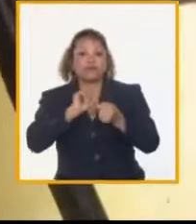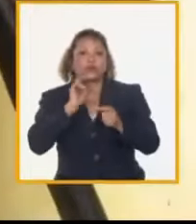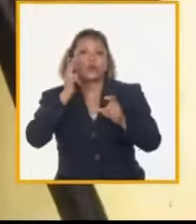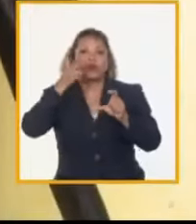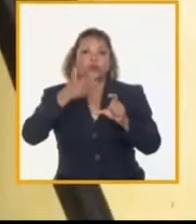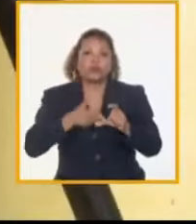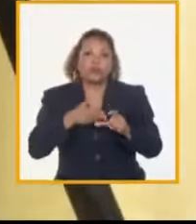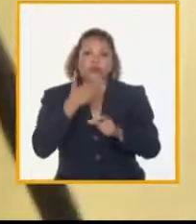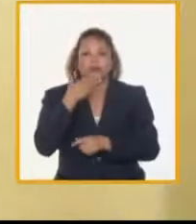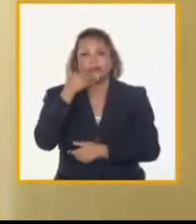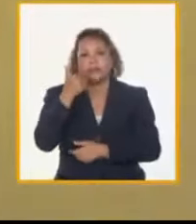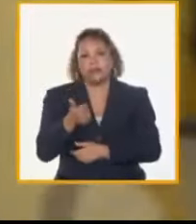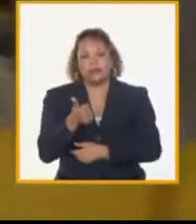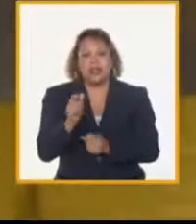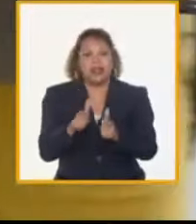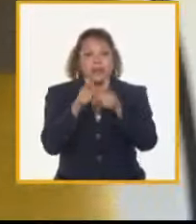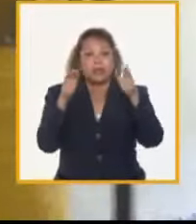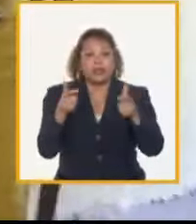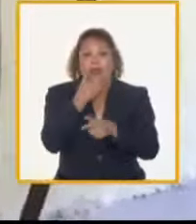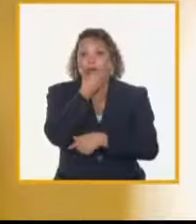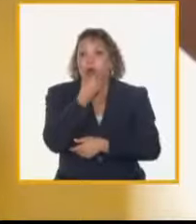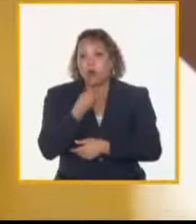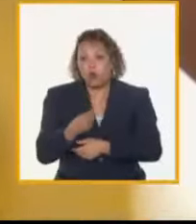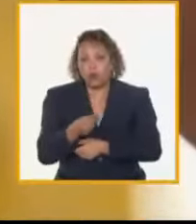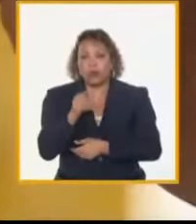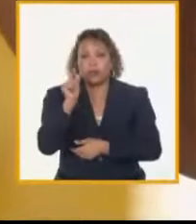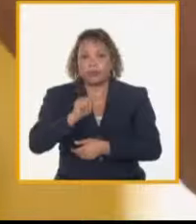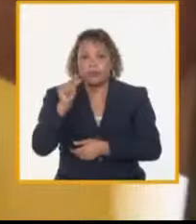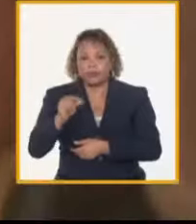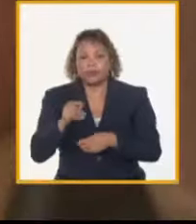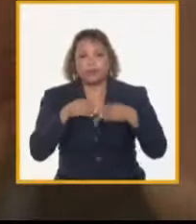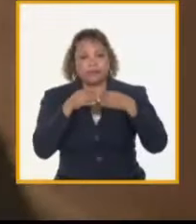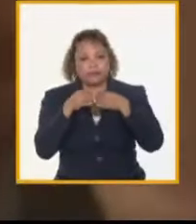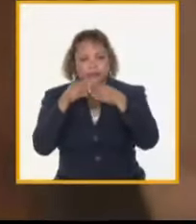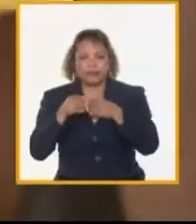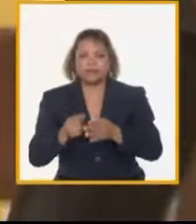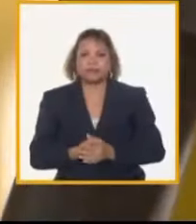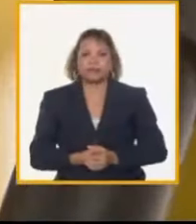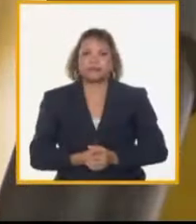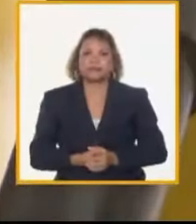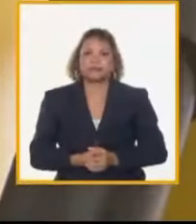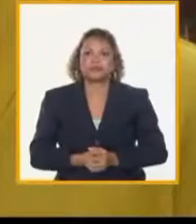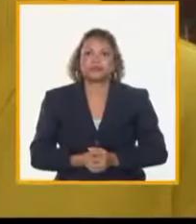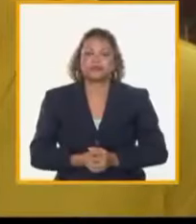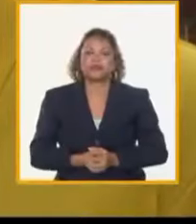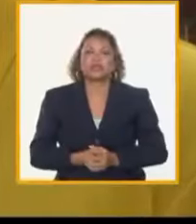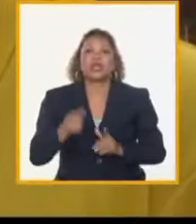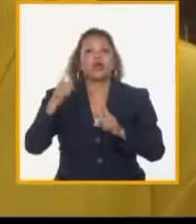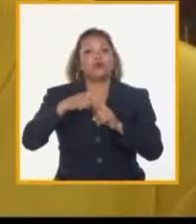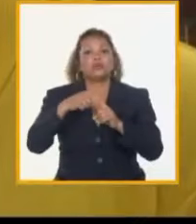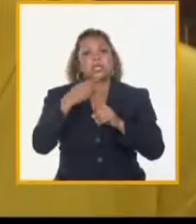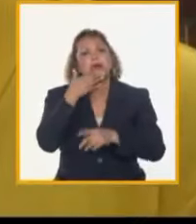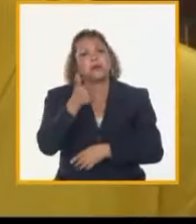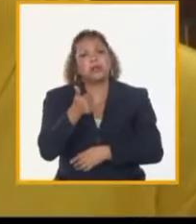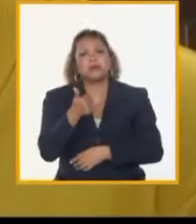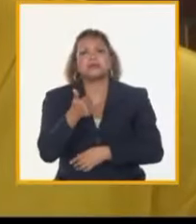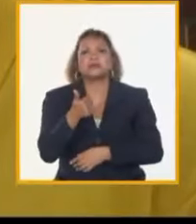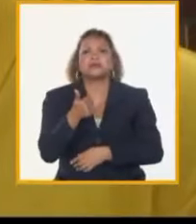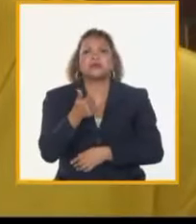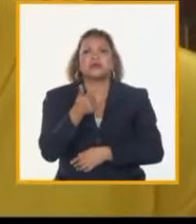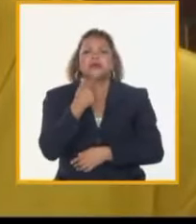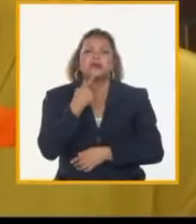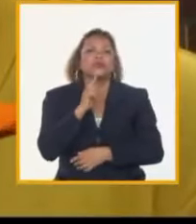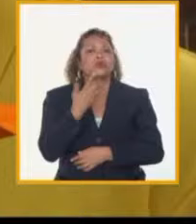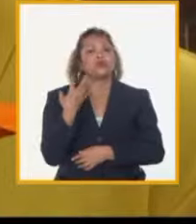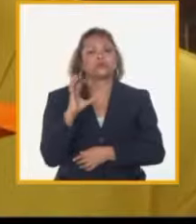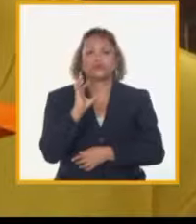en su mayoría jóvenes de esta suroriental región del país. Es una una tarea ardua, pero bueno, ante todo, es con mucha seriedad,